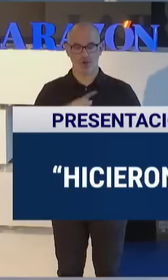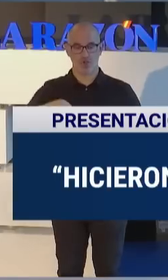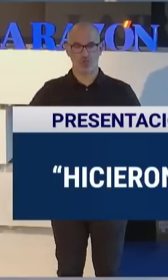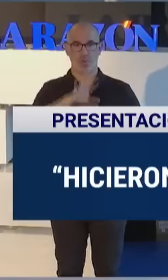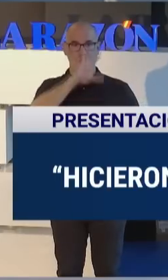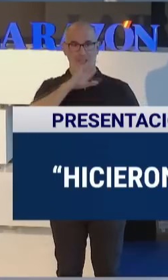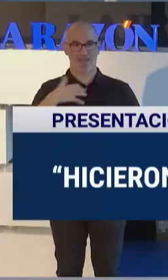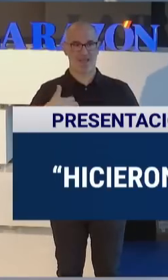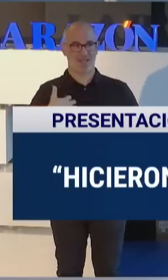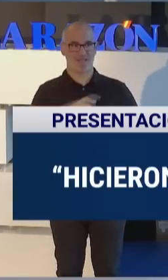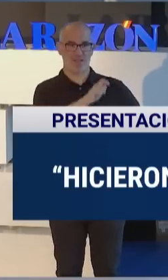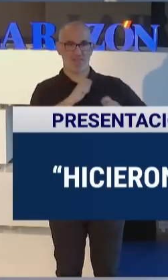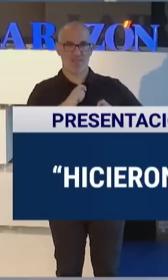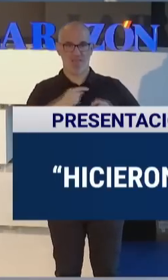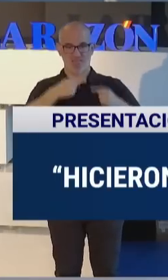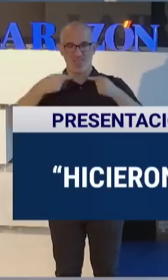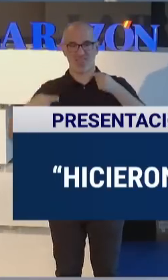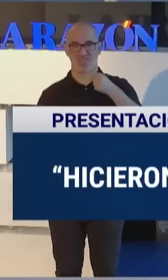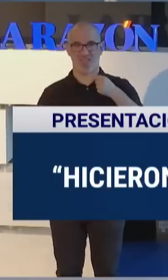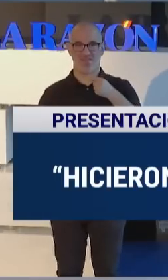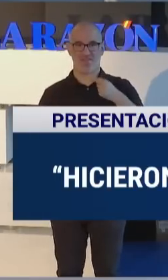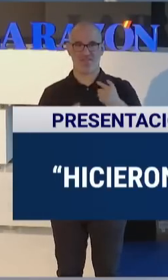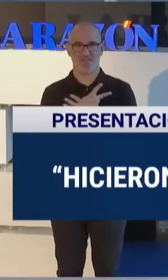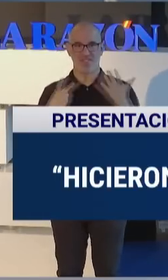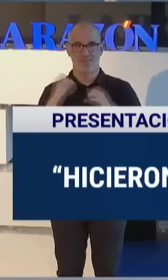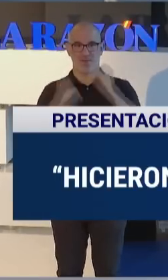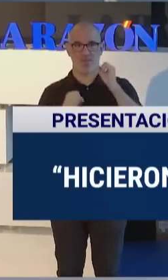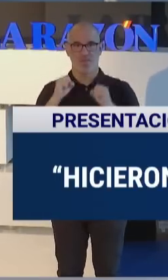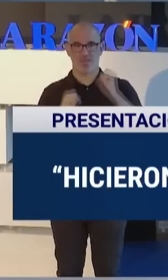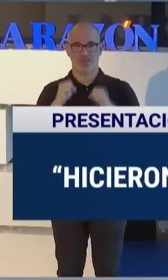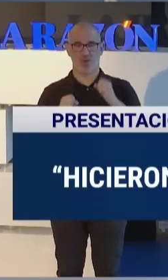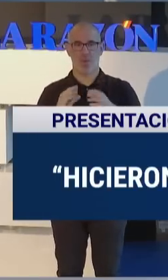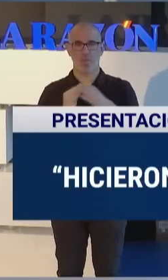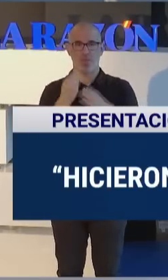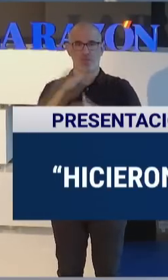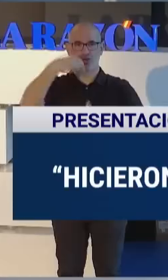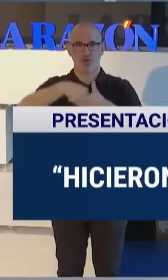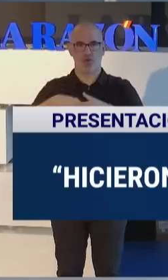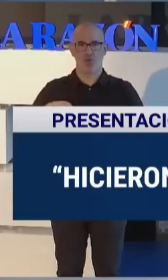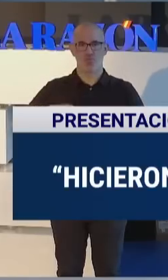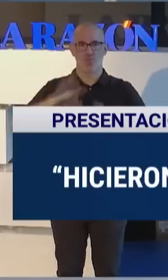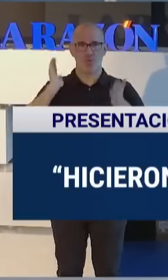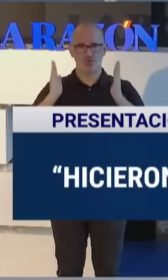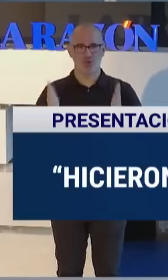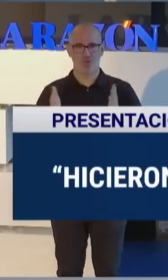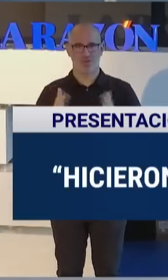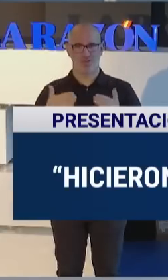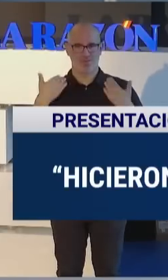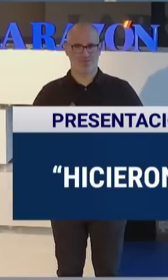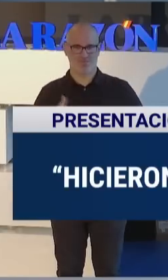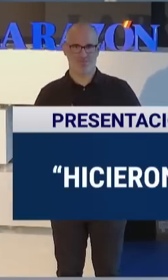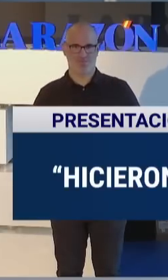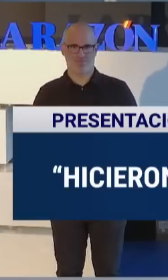Recibimos el país con déficits gemelos por el equivalente de 17% del PBI. Piense que 4 es una alerta